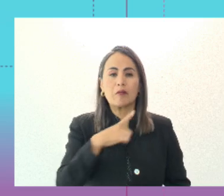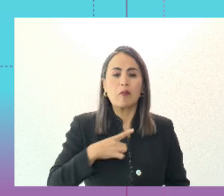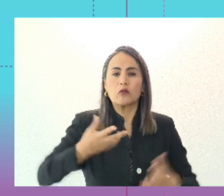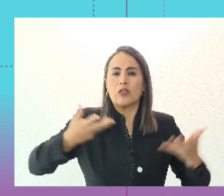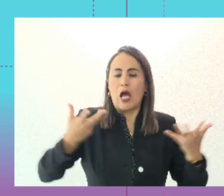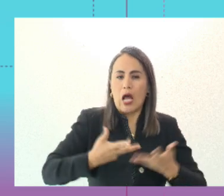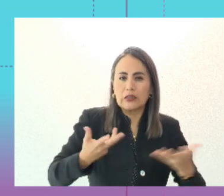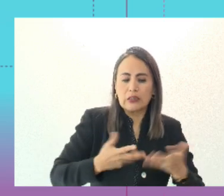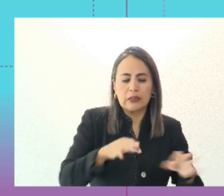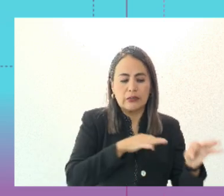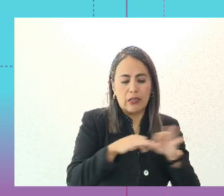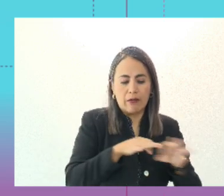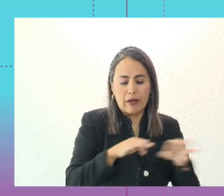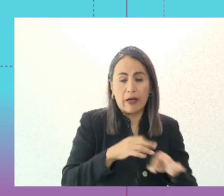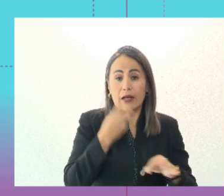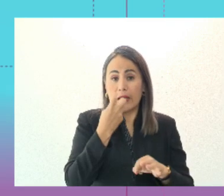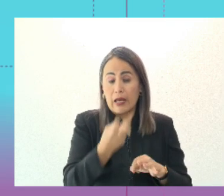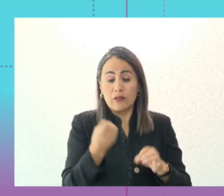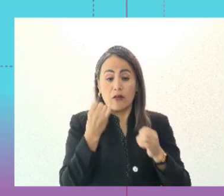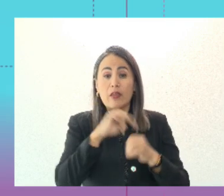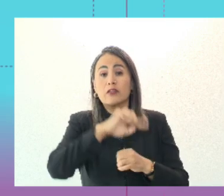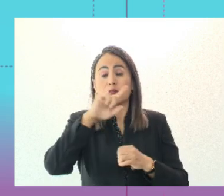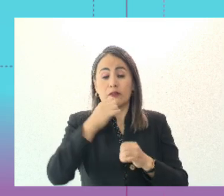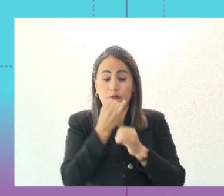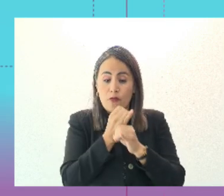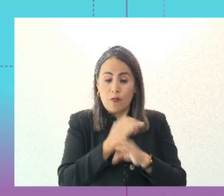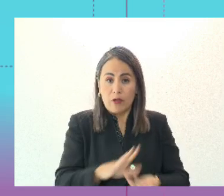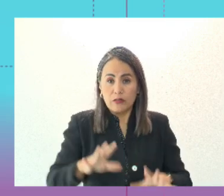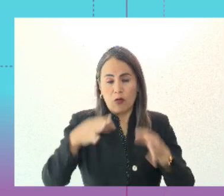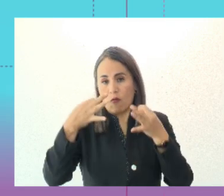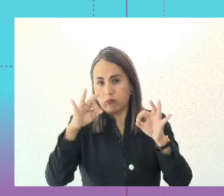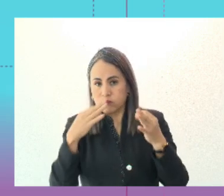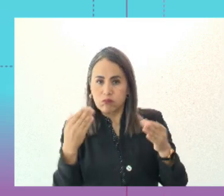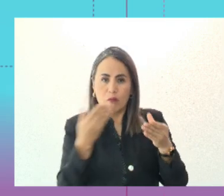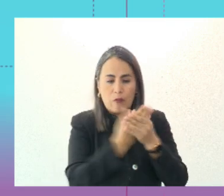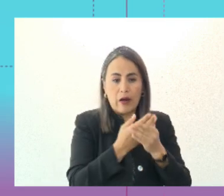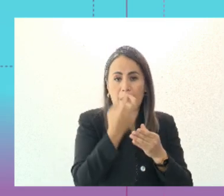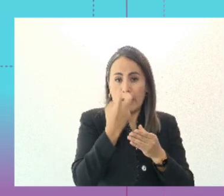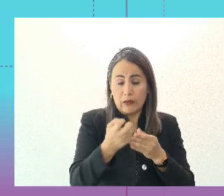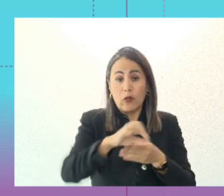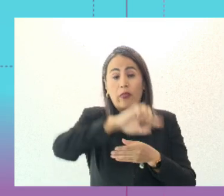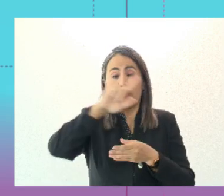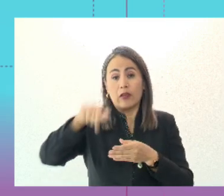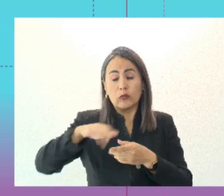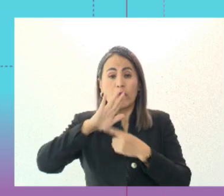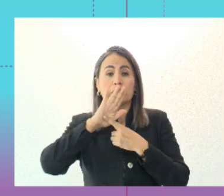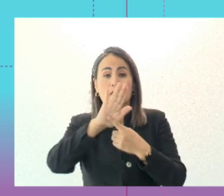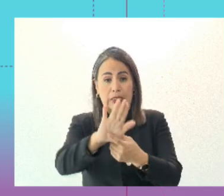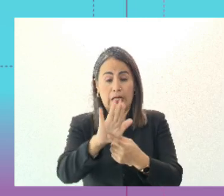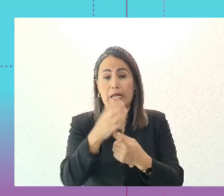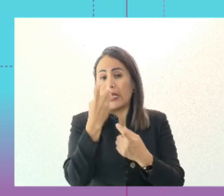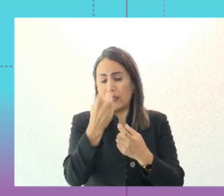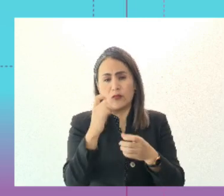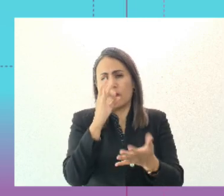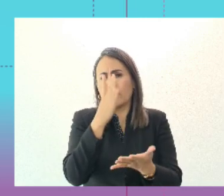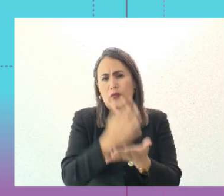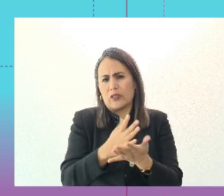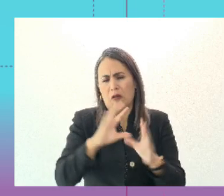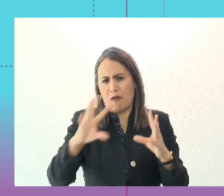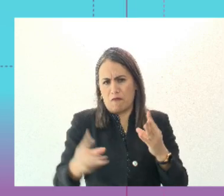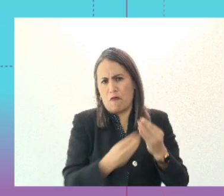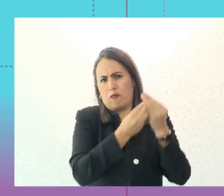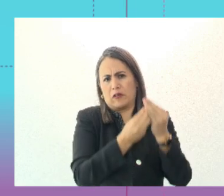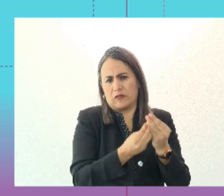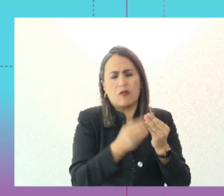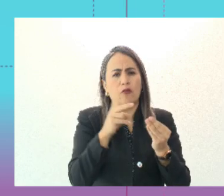tengamos la certeza que la información que se va a brindar, que está en nuestros expedientes, no solamente es un cúmulo de información, sino es información valiosa,